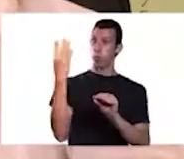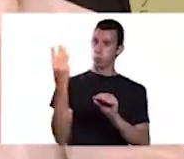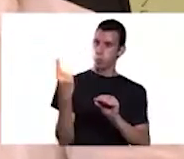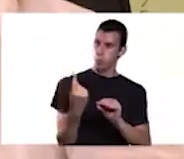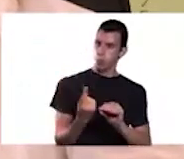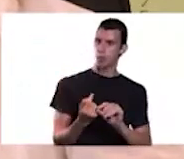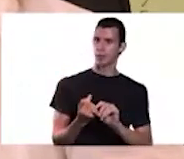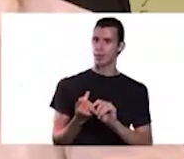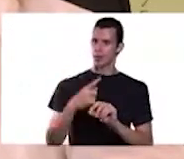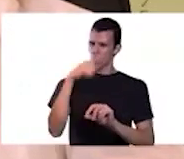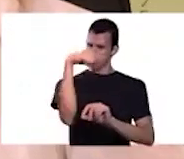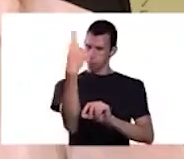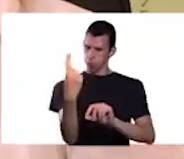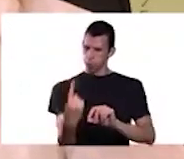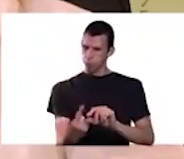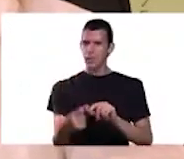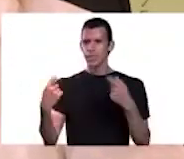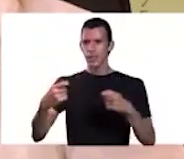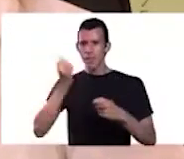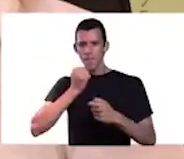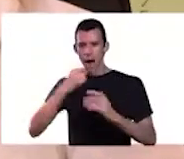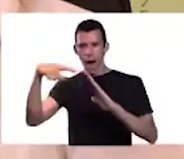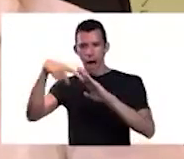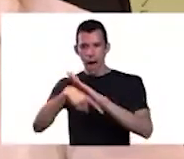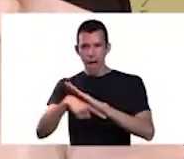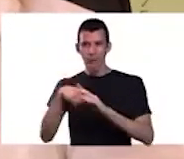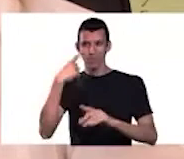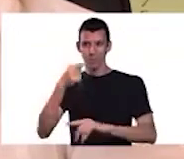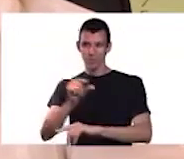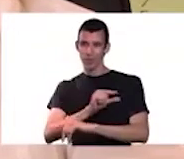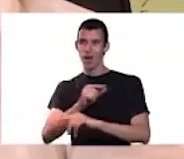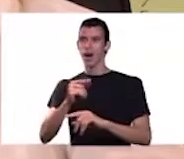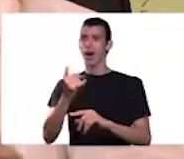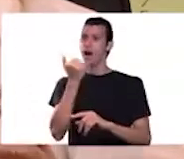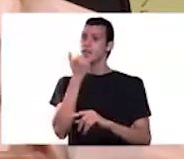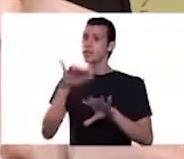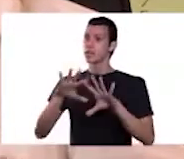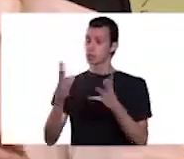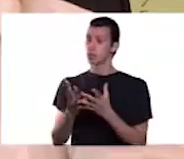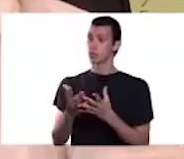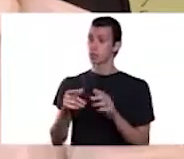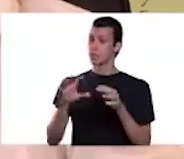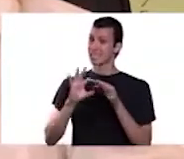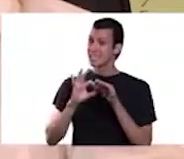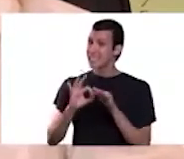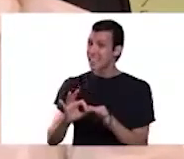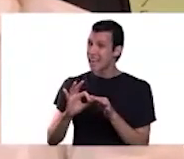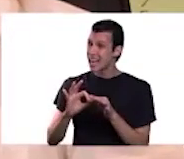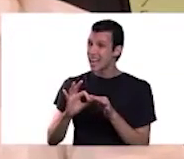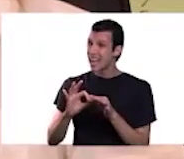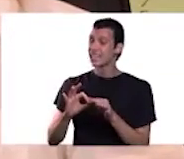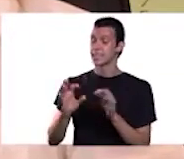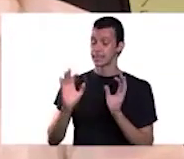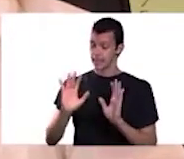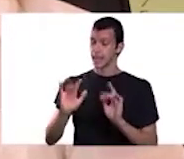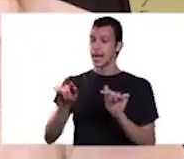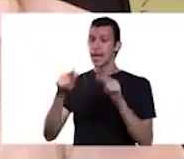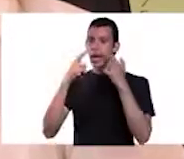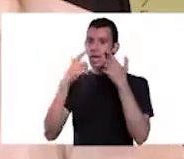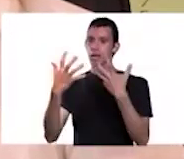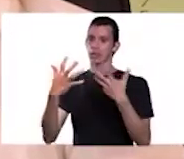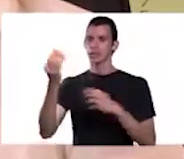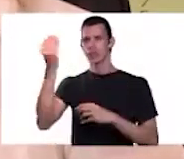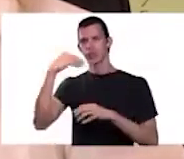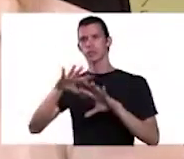tanto, los ciclones tropicales, hay que estudiarlo. Hasta los tornados tenemos que seguirlo estudiando por los efectos que